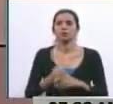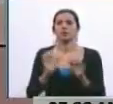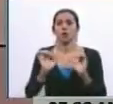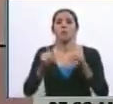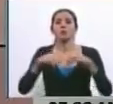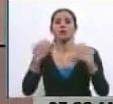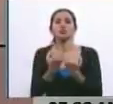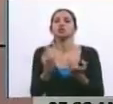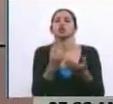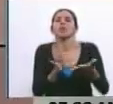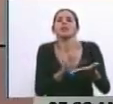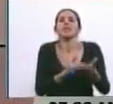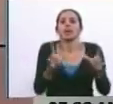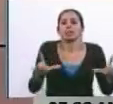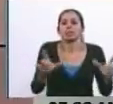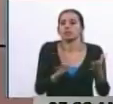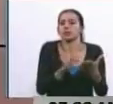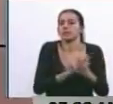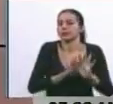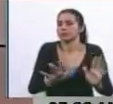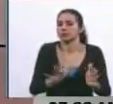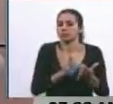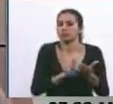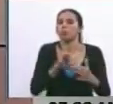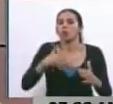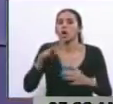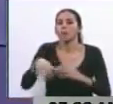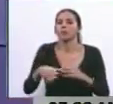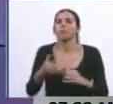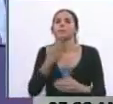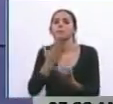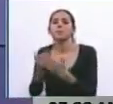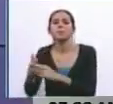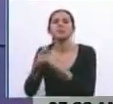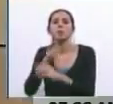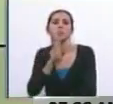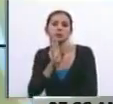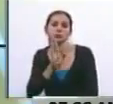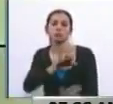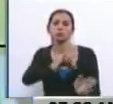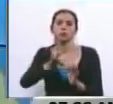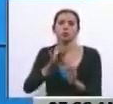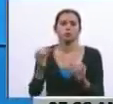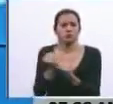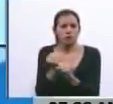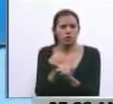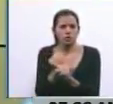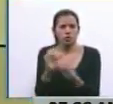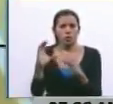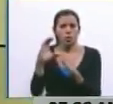Clase, solamente la tableta. Ahora, ¿y cómo va a ser esa alianza con Conatel? Porque ustedes trabajan de la mano, ustedes y las